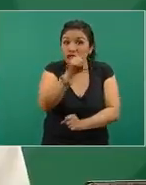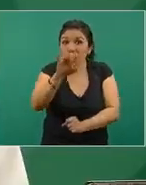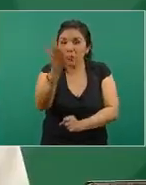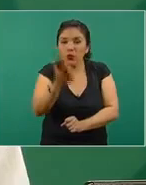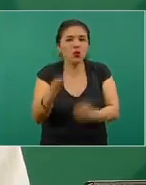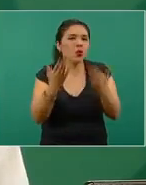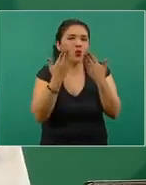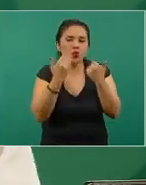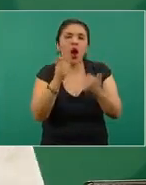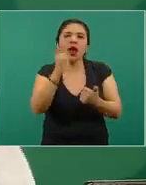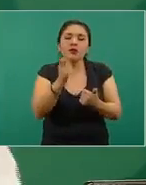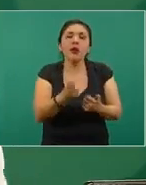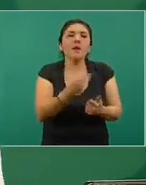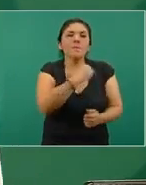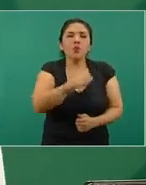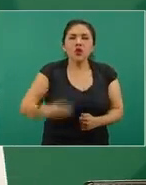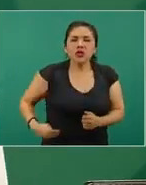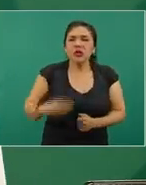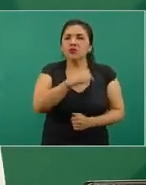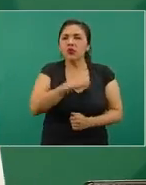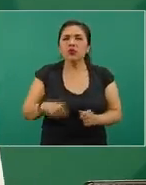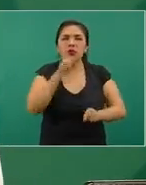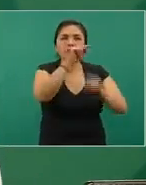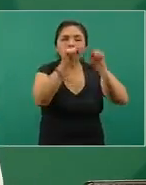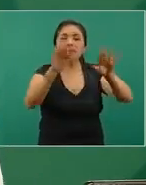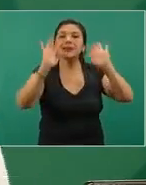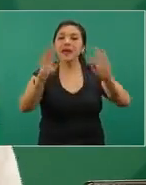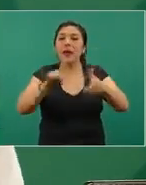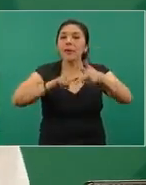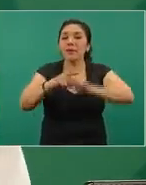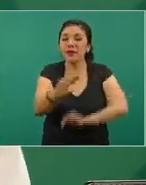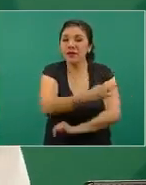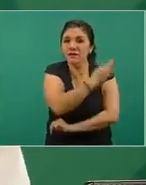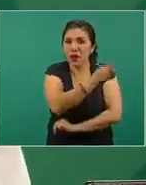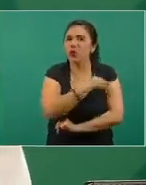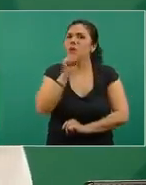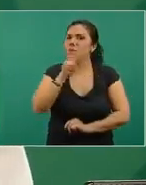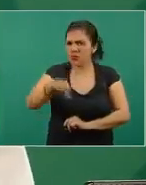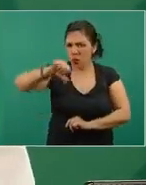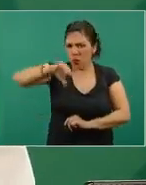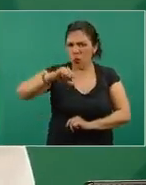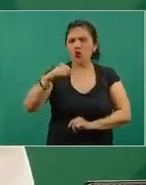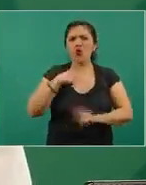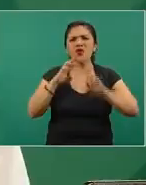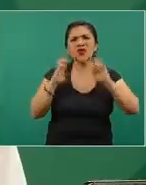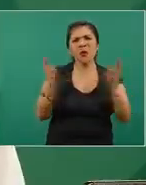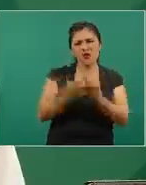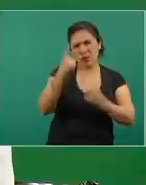de aquellos municipios donde ya se está haciendo el trabajo. Hoy lo comenté también en el Consejo Nacional de Salud.